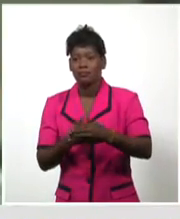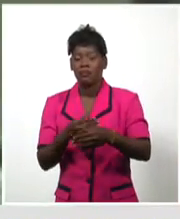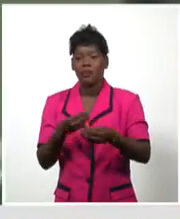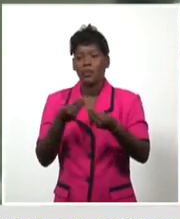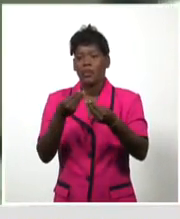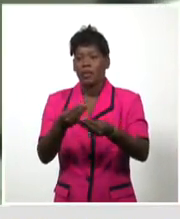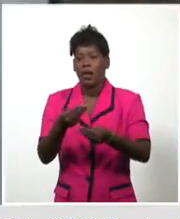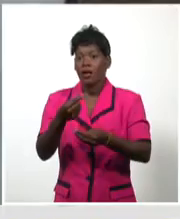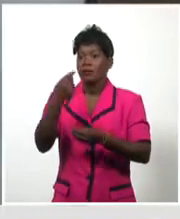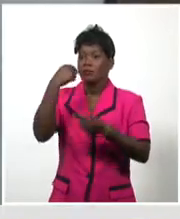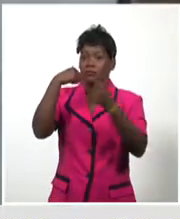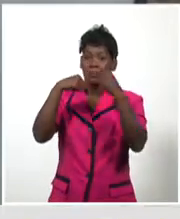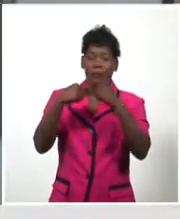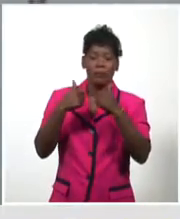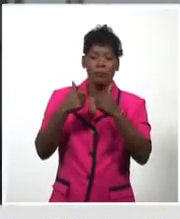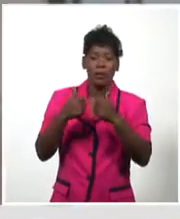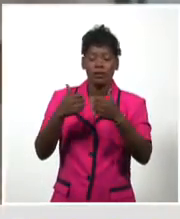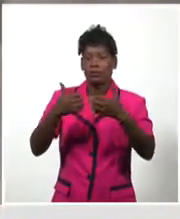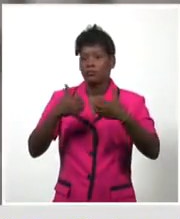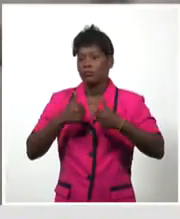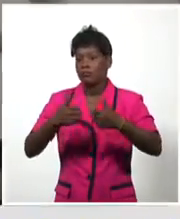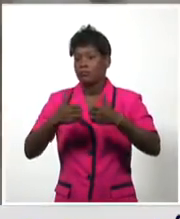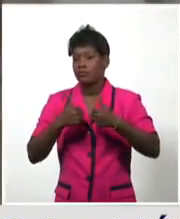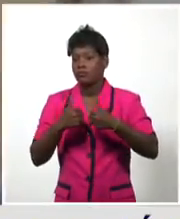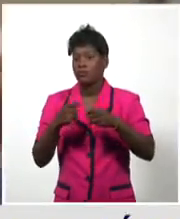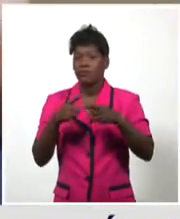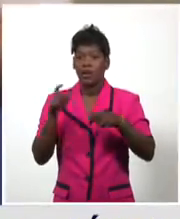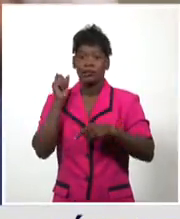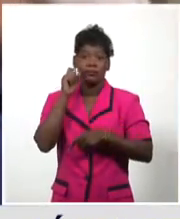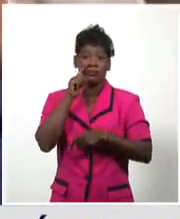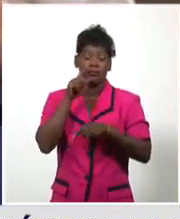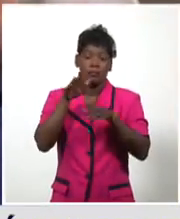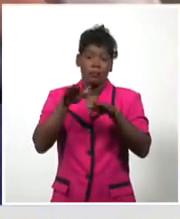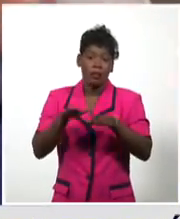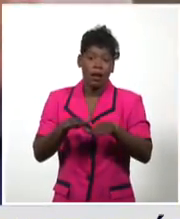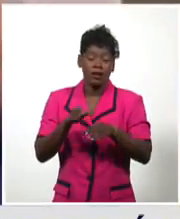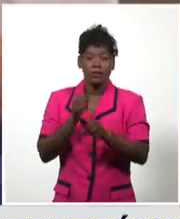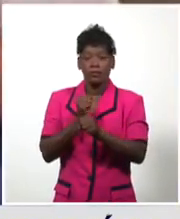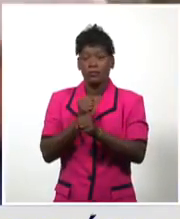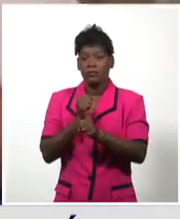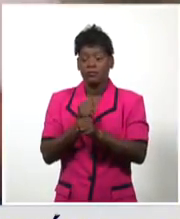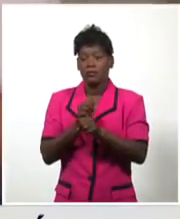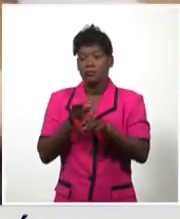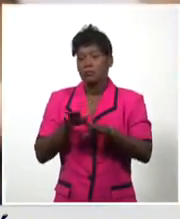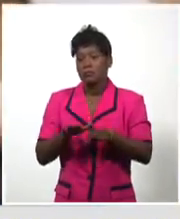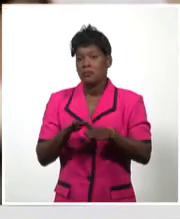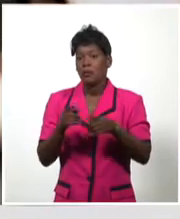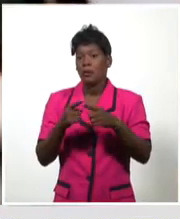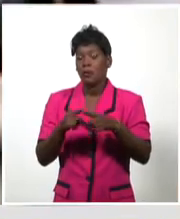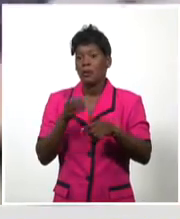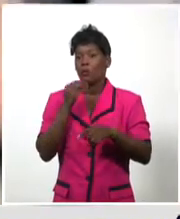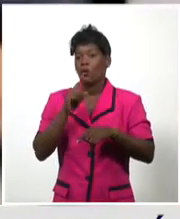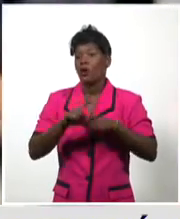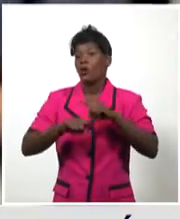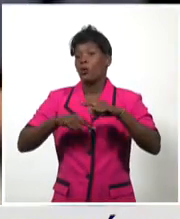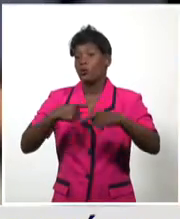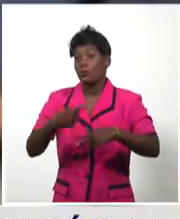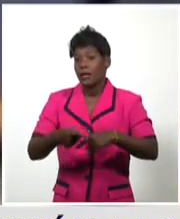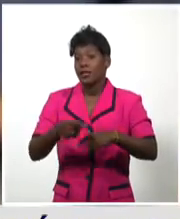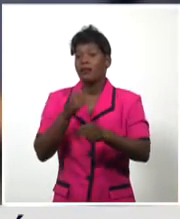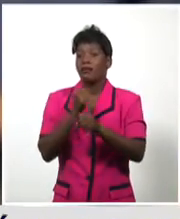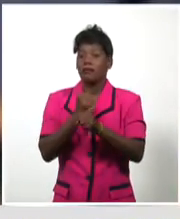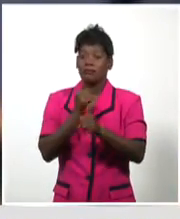del efigmo. Cuando termine el turno tocará descansar. La prioridad será reparar los sentidos para un regreso asegurado, en el que puede ser que los